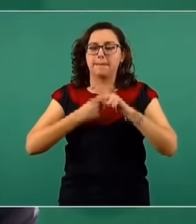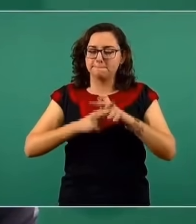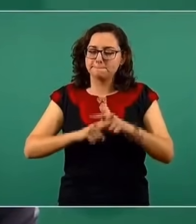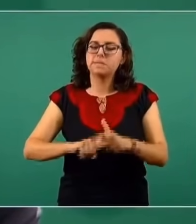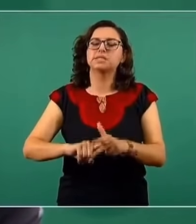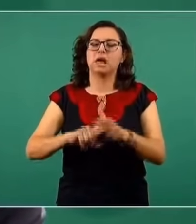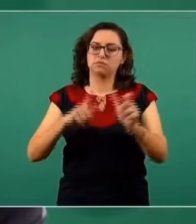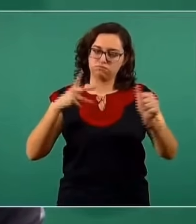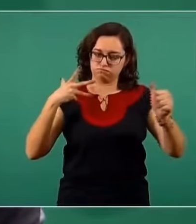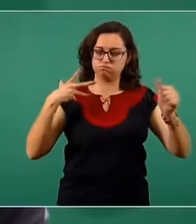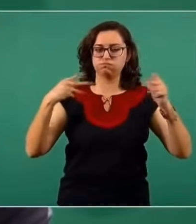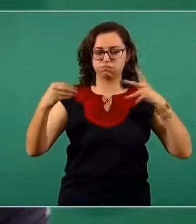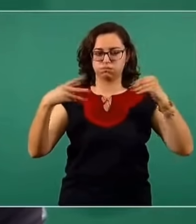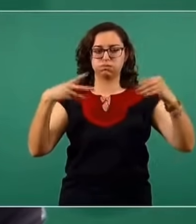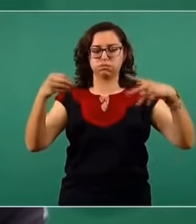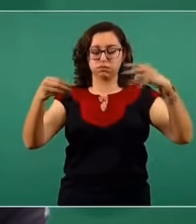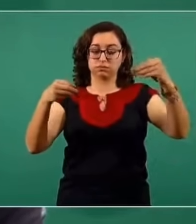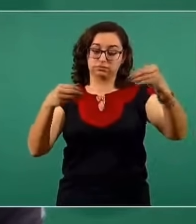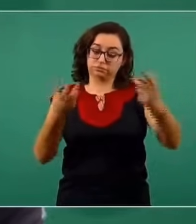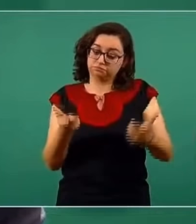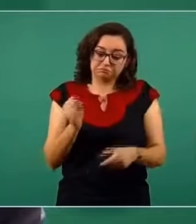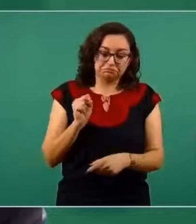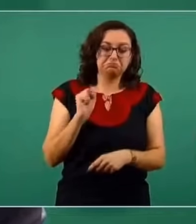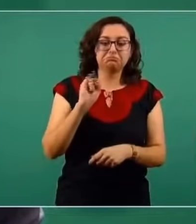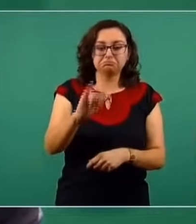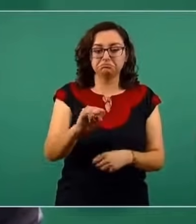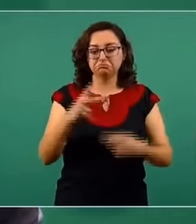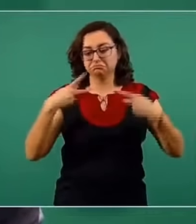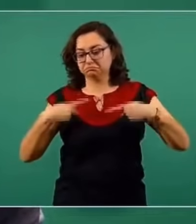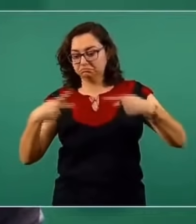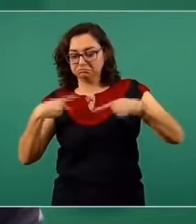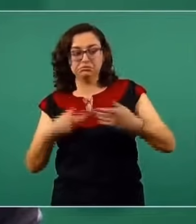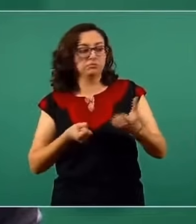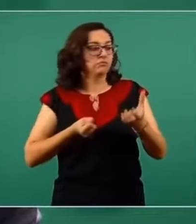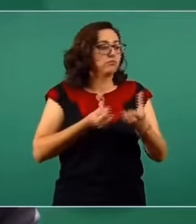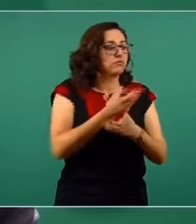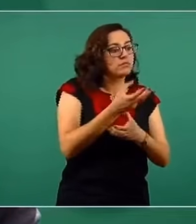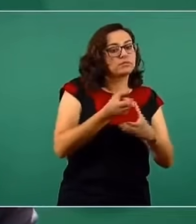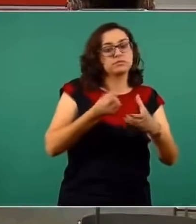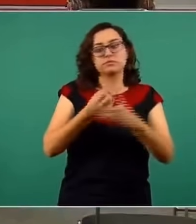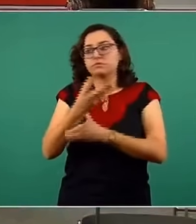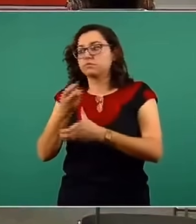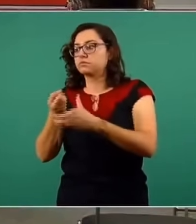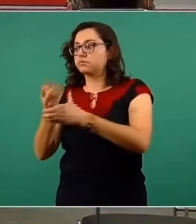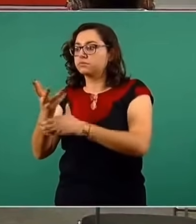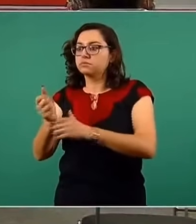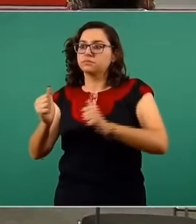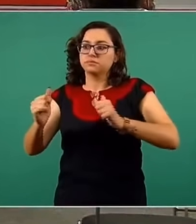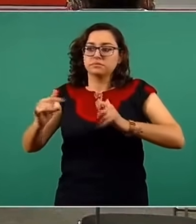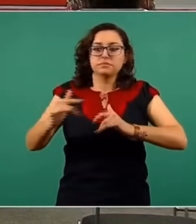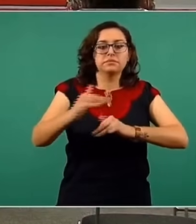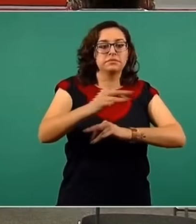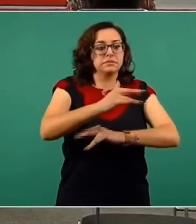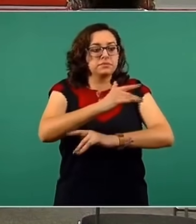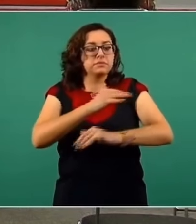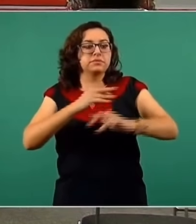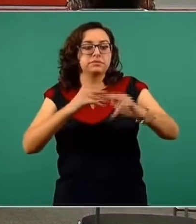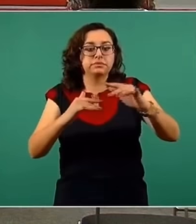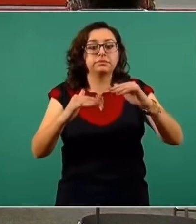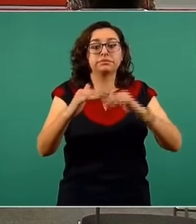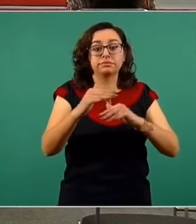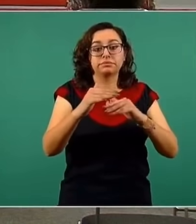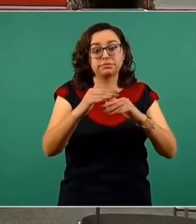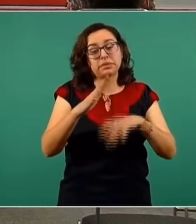más, empiezan a interactuar más las personas unas con otras, hay mayor probabilidad de que un individuo susceptible